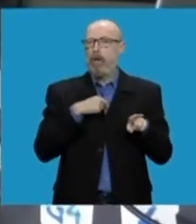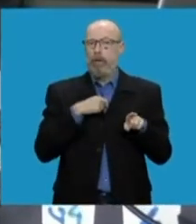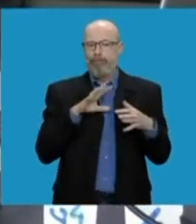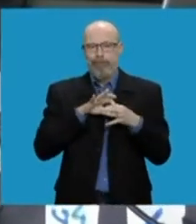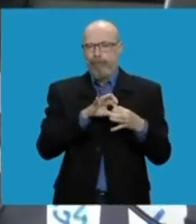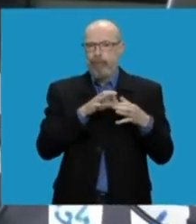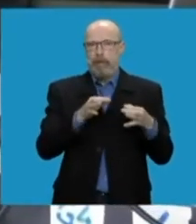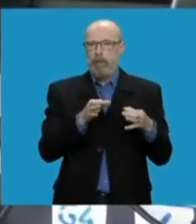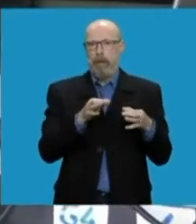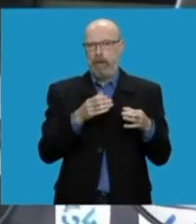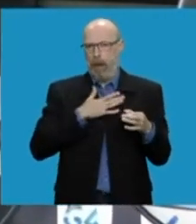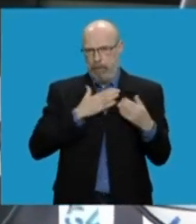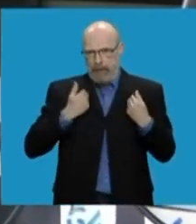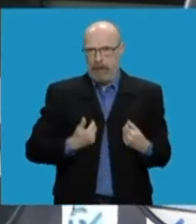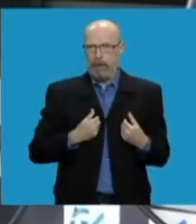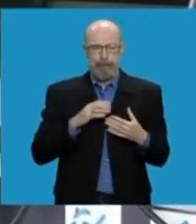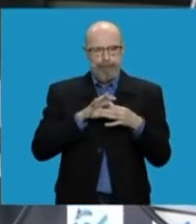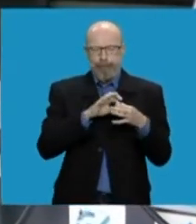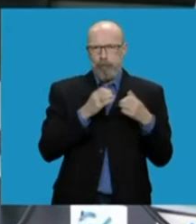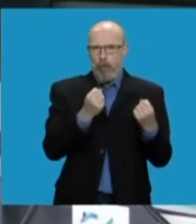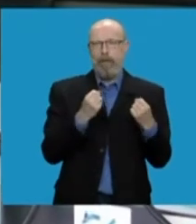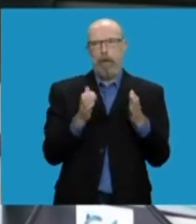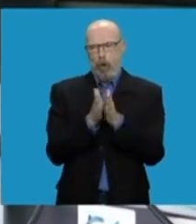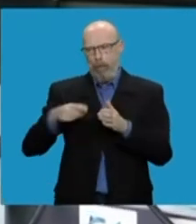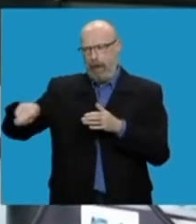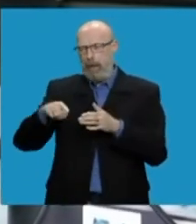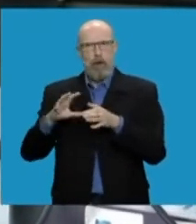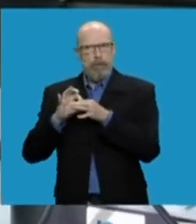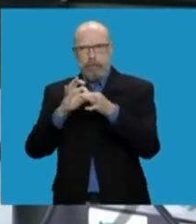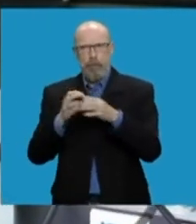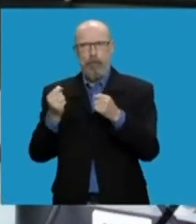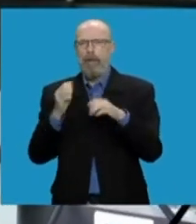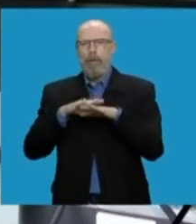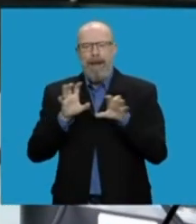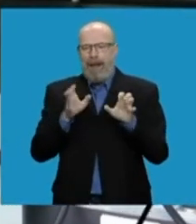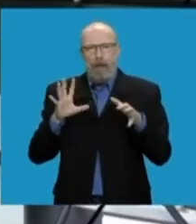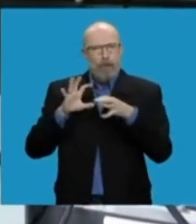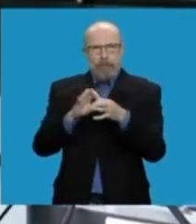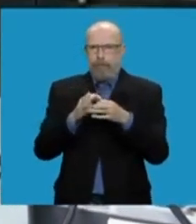a todos mis compañeros, y vivimos de alguna manera para la radio.